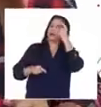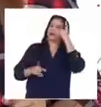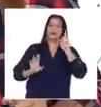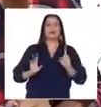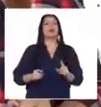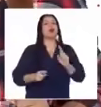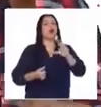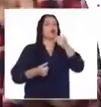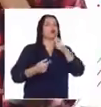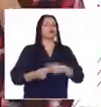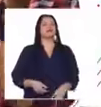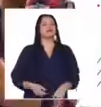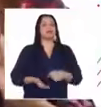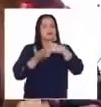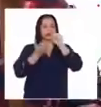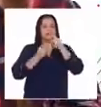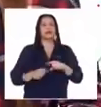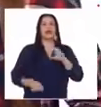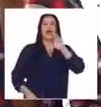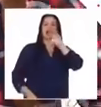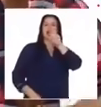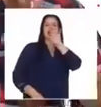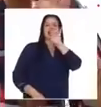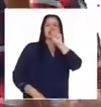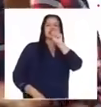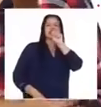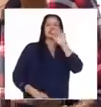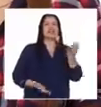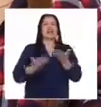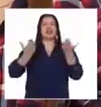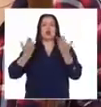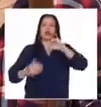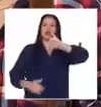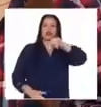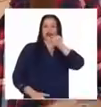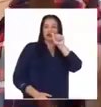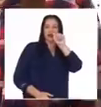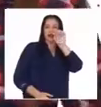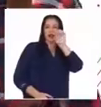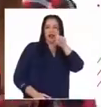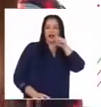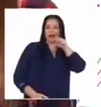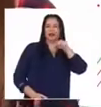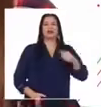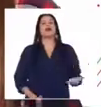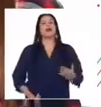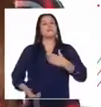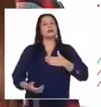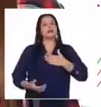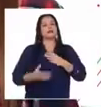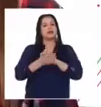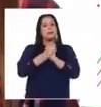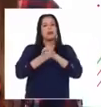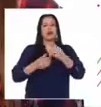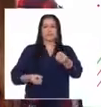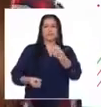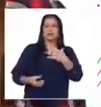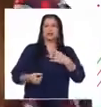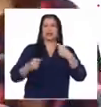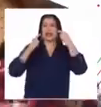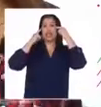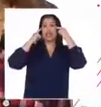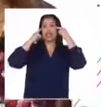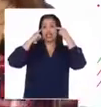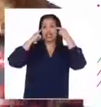un mensaje más. Dice así, Cristina nos escribe desde Jaén. A ver, mis amigos me dicen la china. ¡Ay, como a